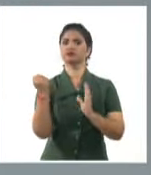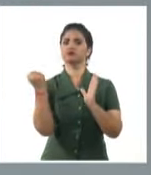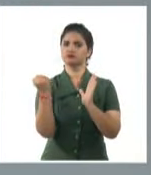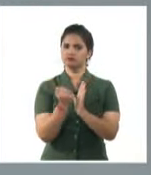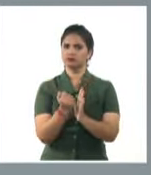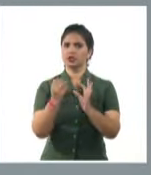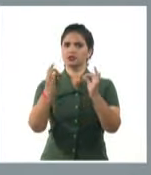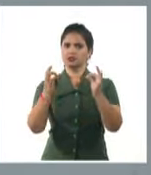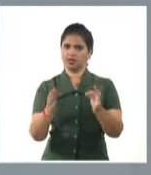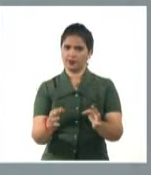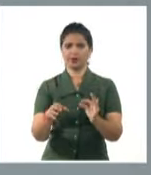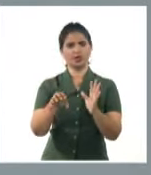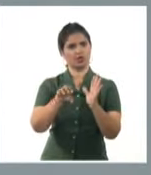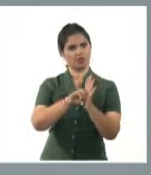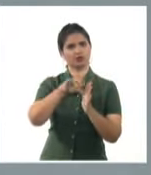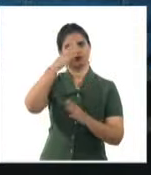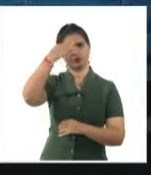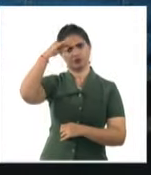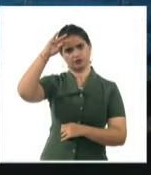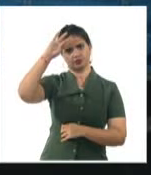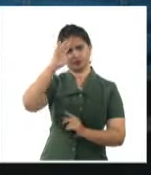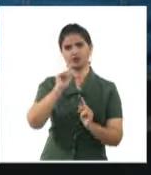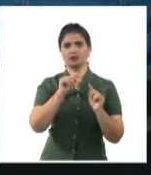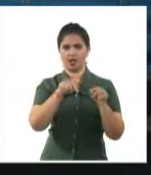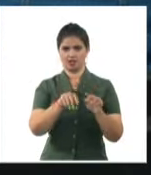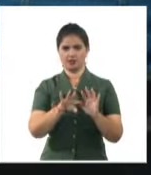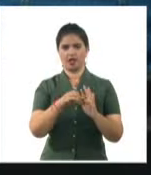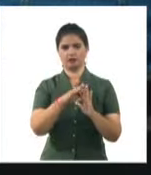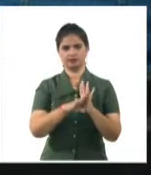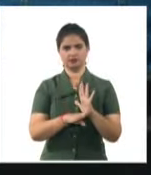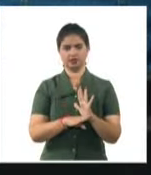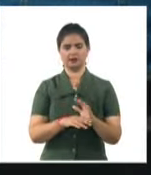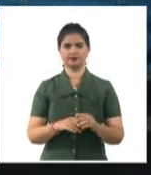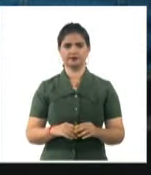publicado en la Gaceta Oficial. Marisol Ramírez, Canal Cubano de Noticias.